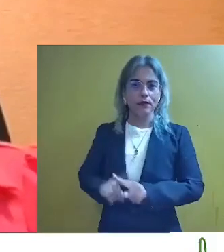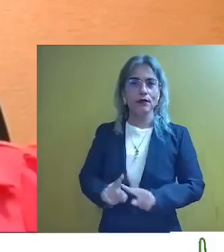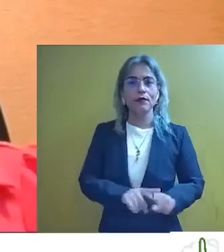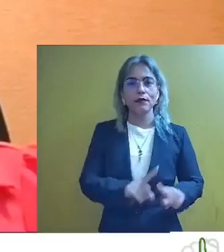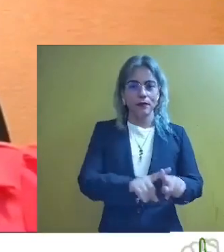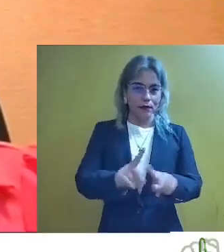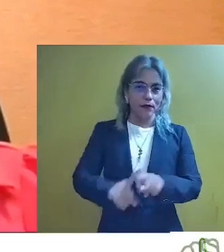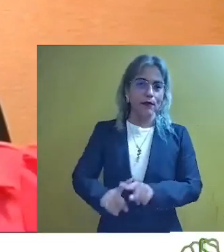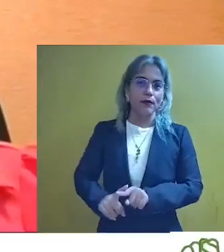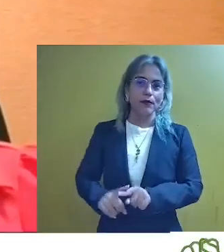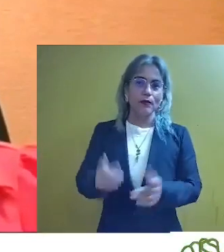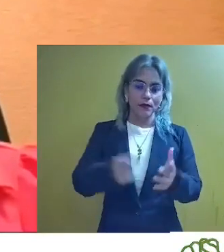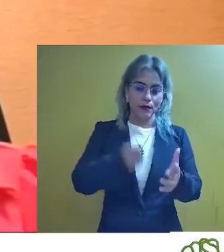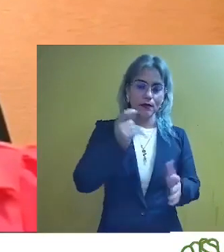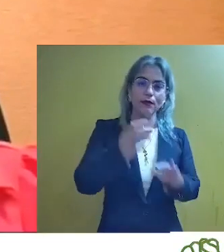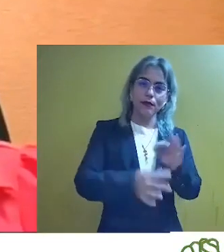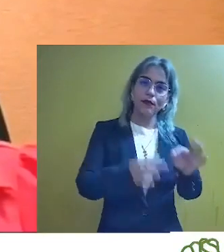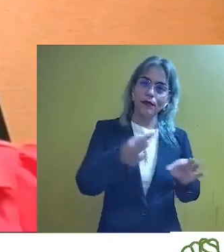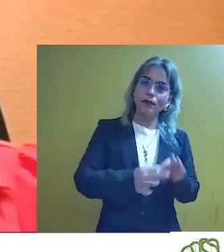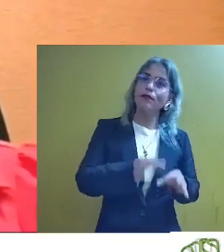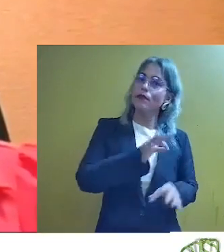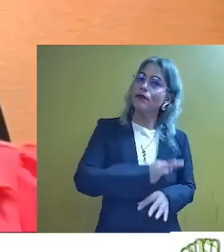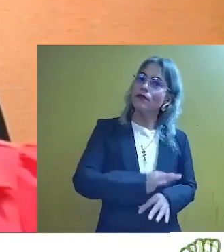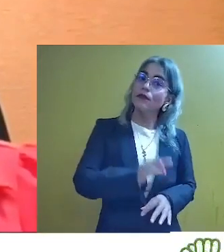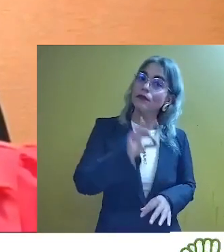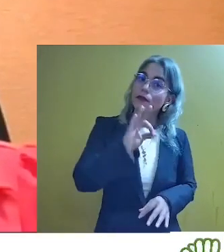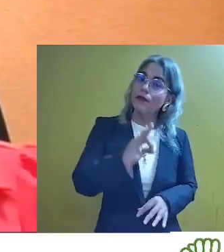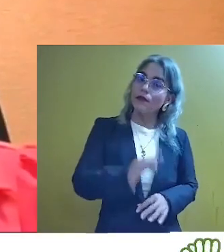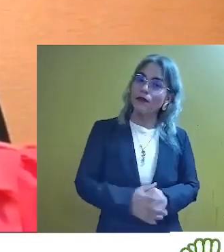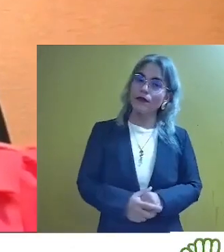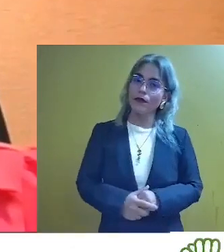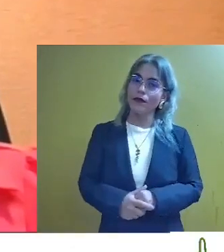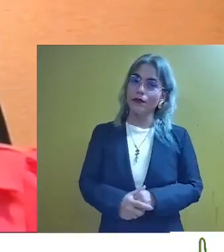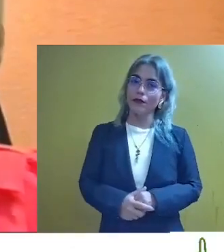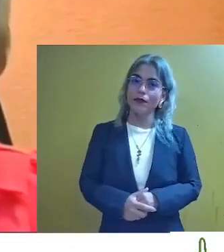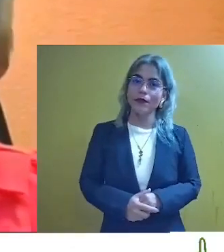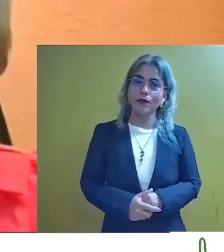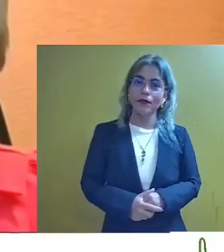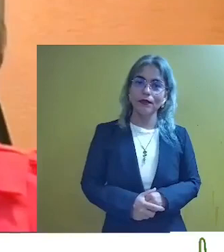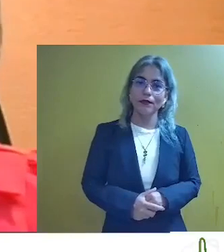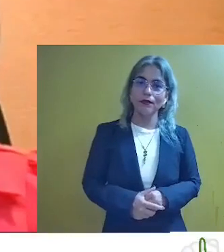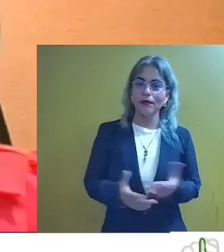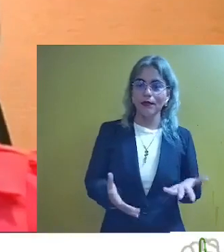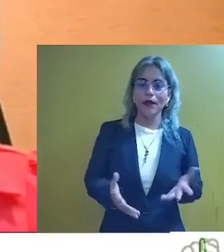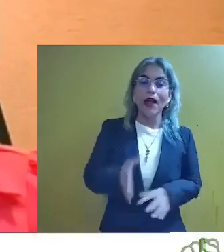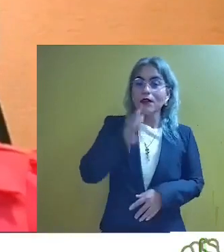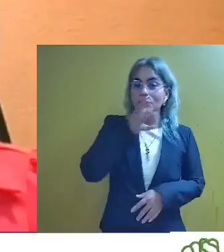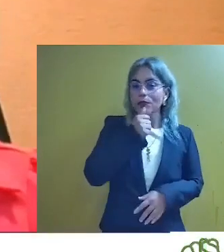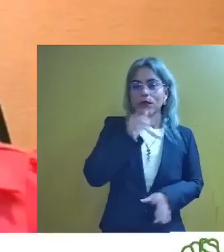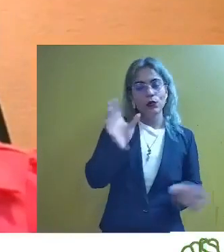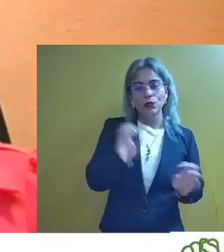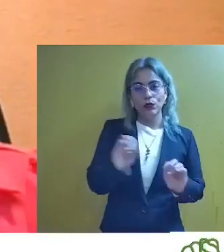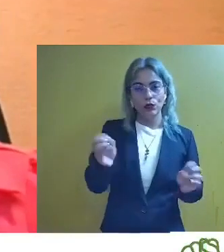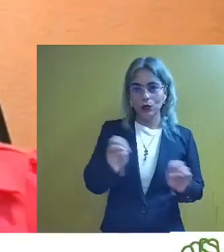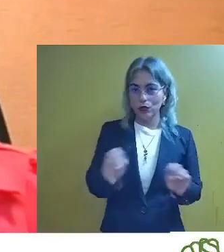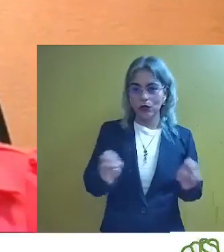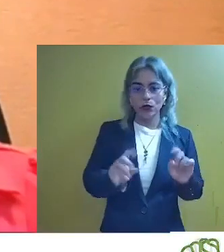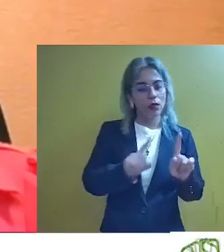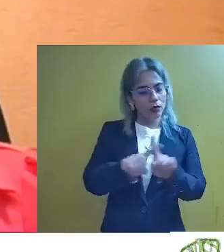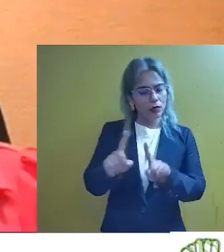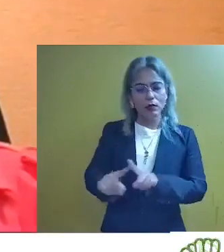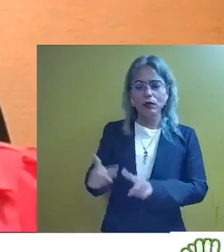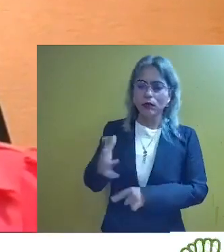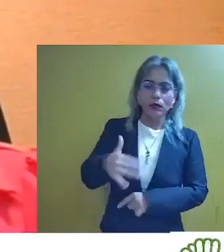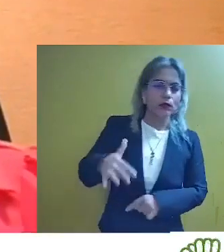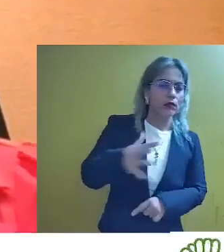cumplimiento de su resolución y no declarar solamente la imposibilidad jurídica de lisa